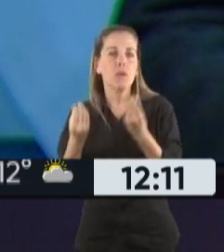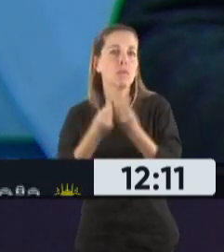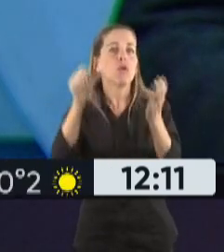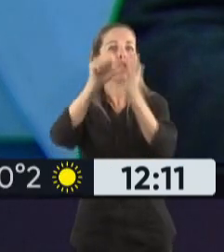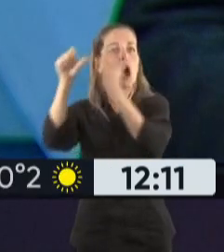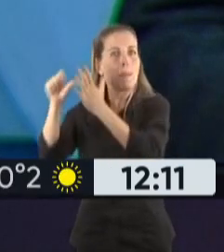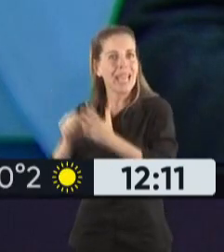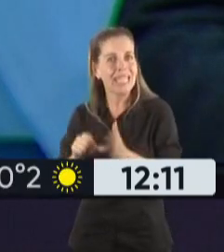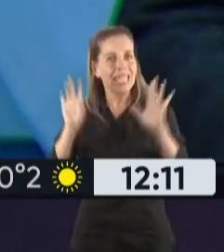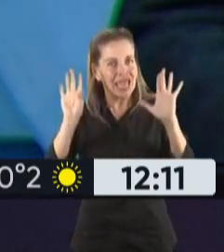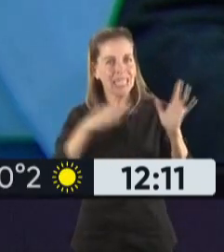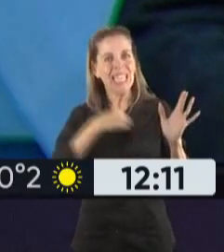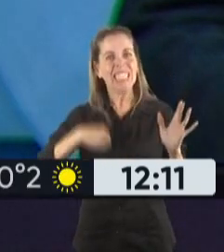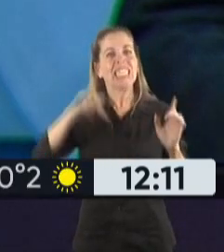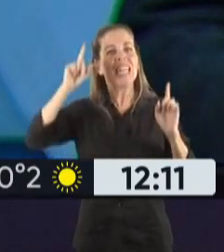países, en China.